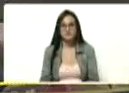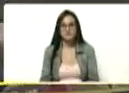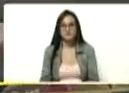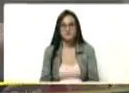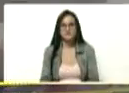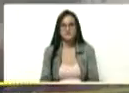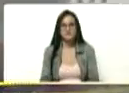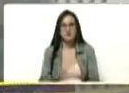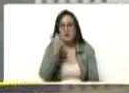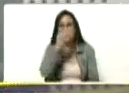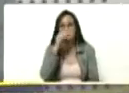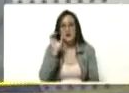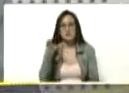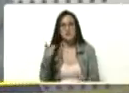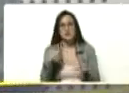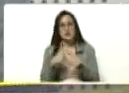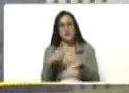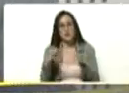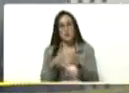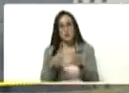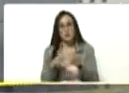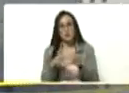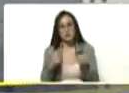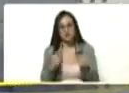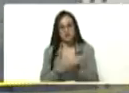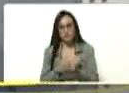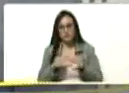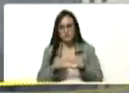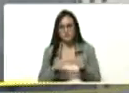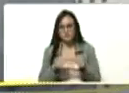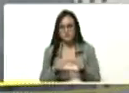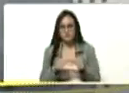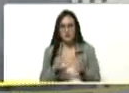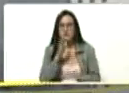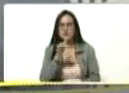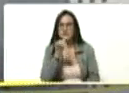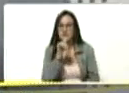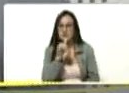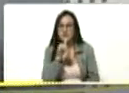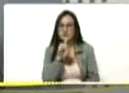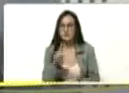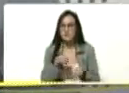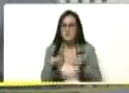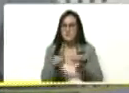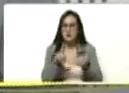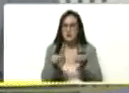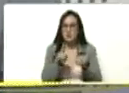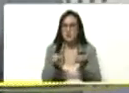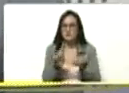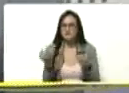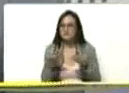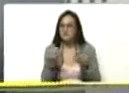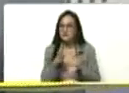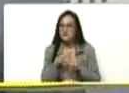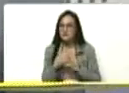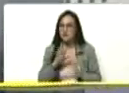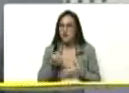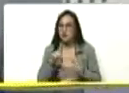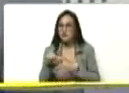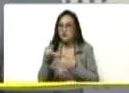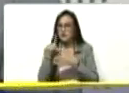El imperialismo y las oligarquías acuden permanentemente a la desinformación y la manipulación de la realidad